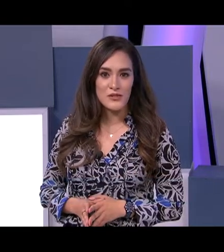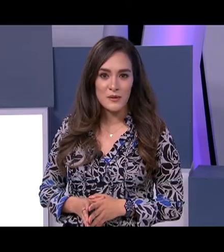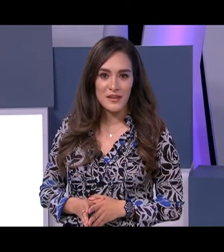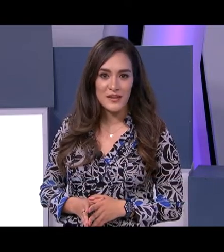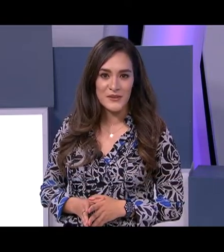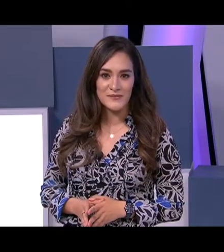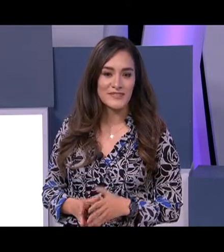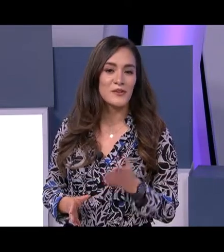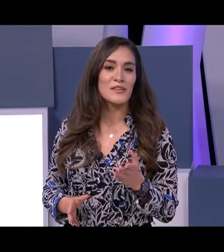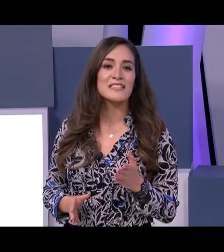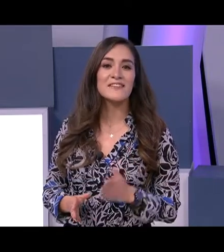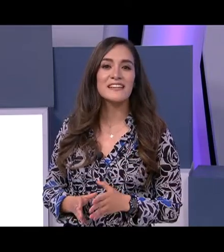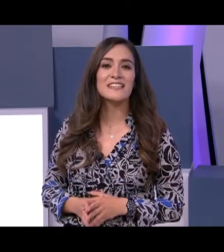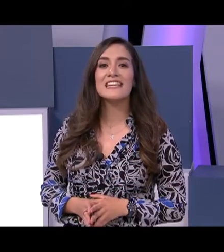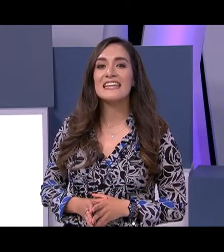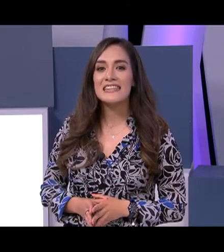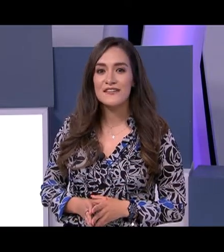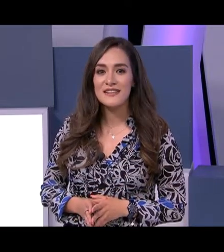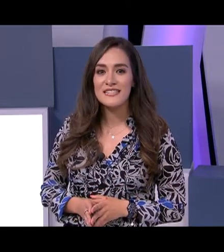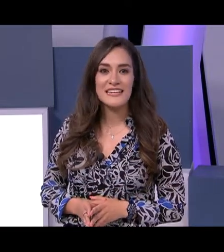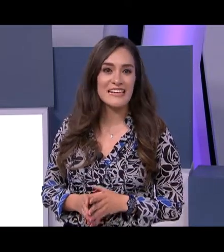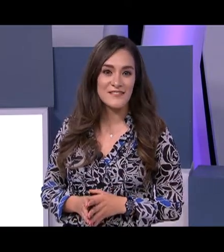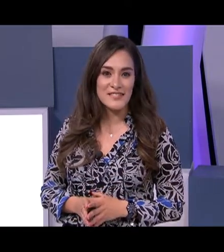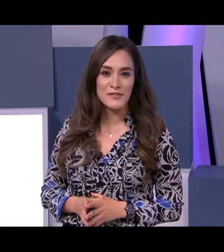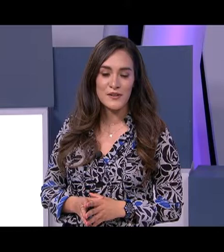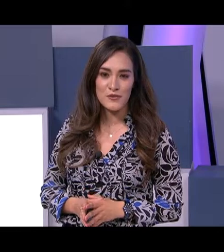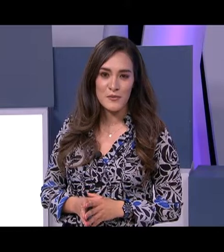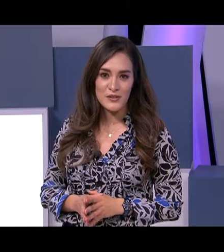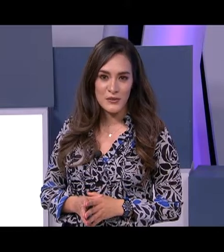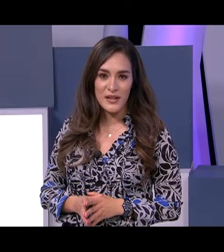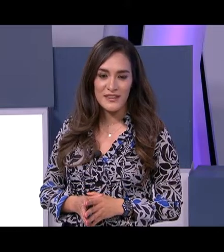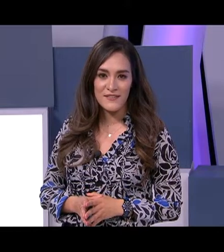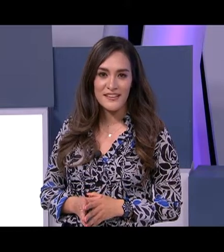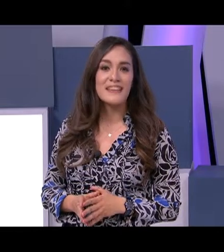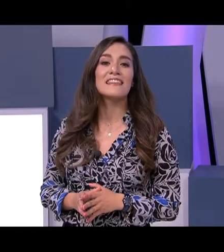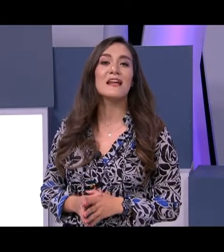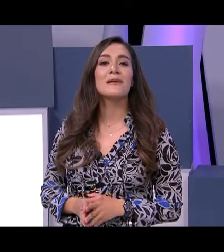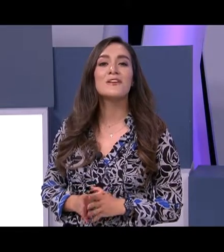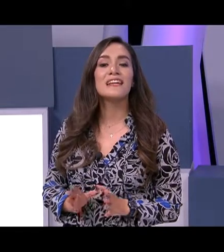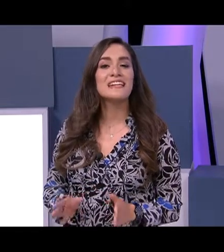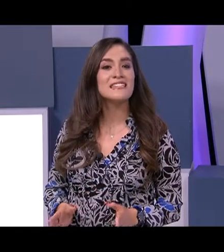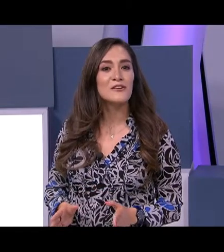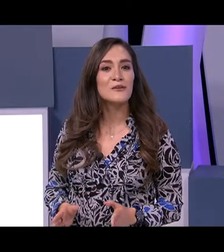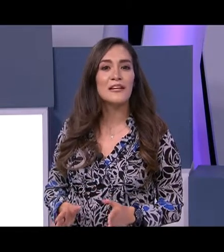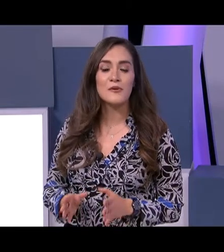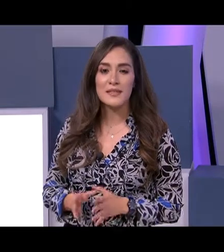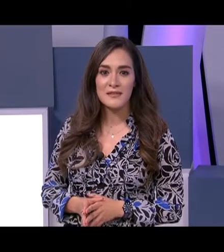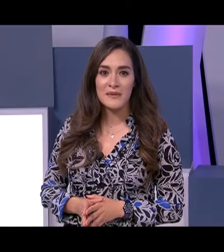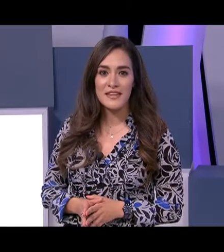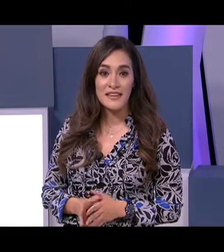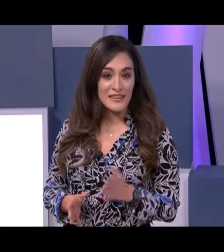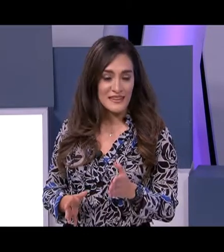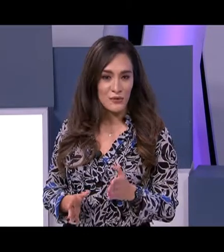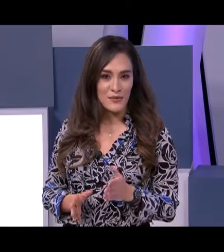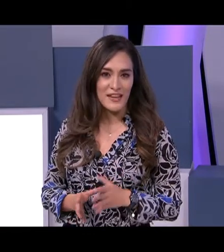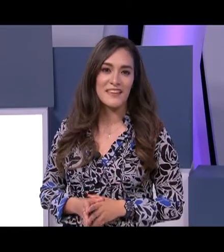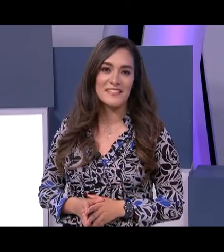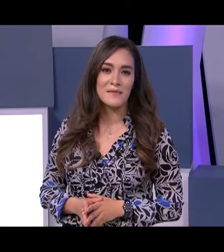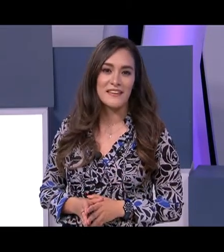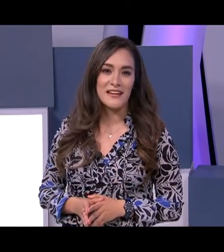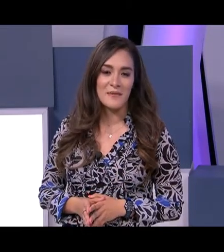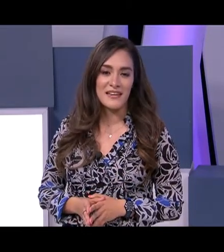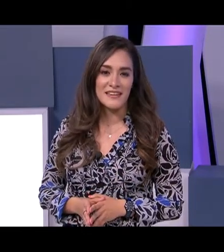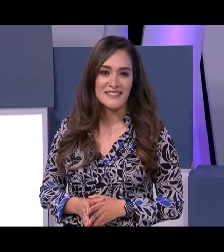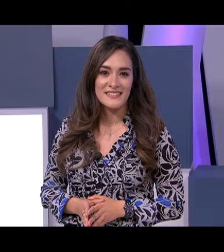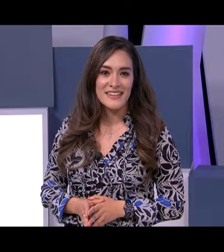de Educación de México, de lunes a viernes en Interfaz, la revista sobre información educativa, de la mano de Ana Cristina Olvera y Omar Cepeda, de 9 a